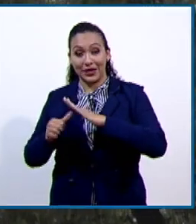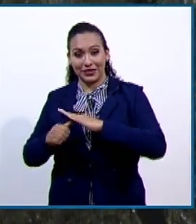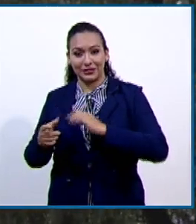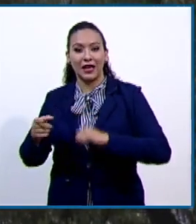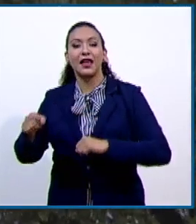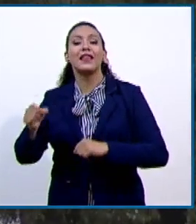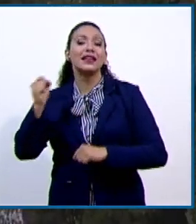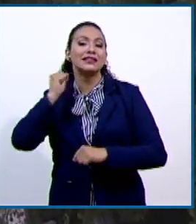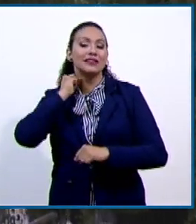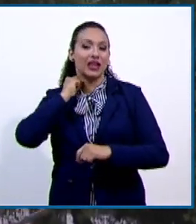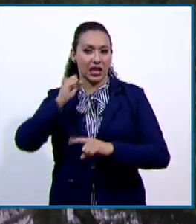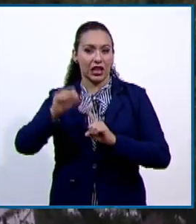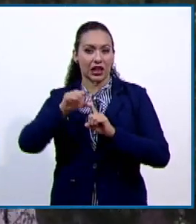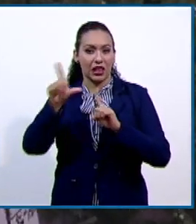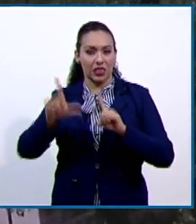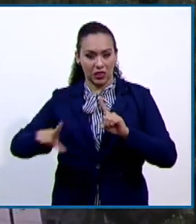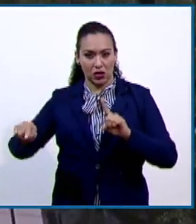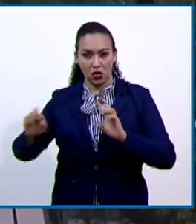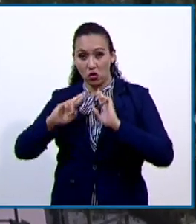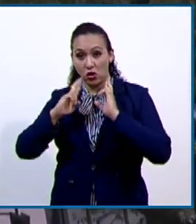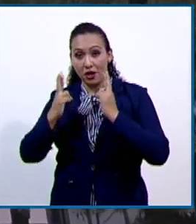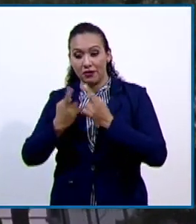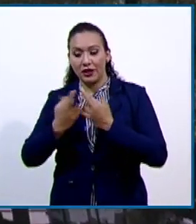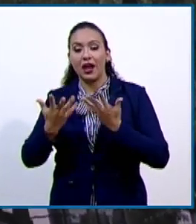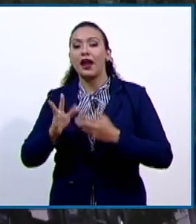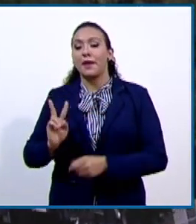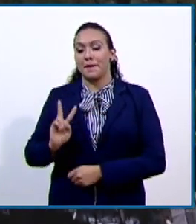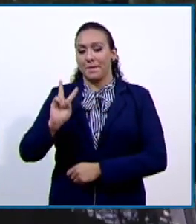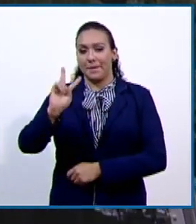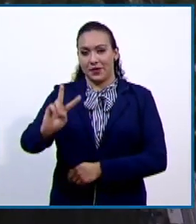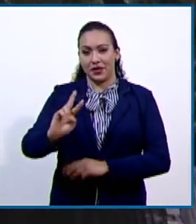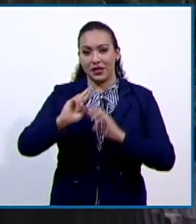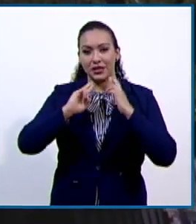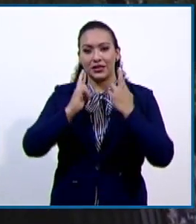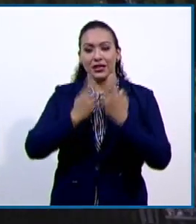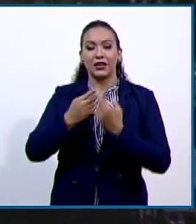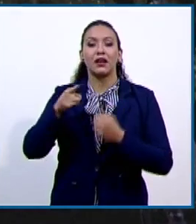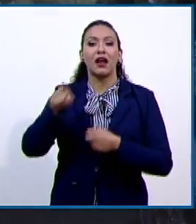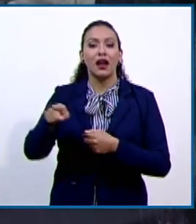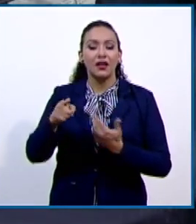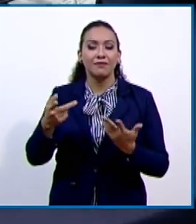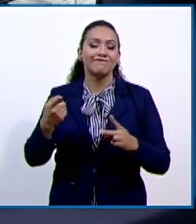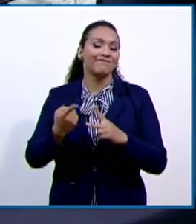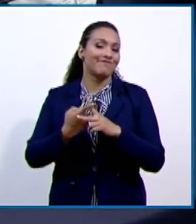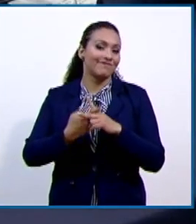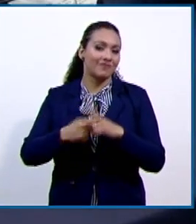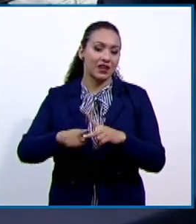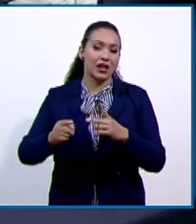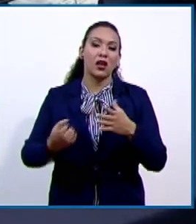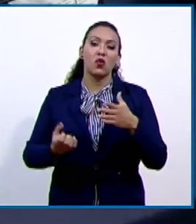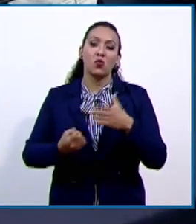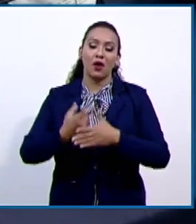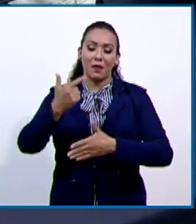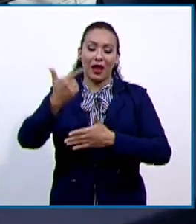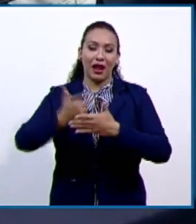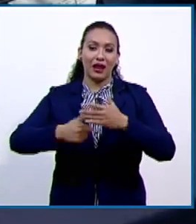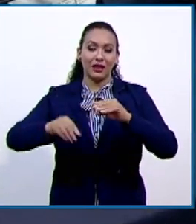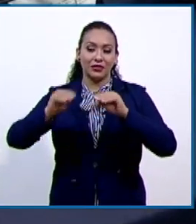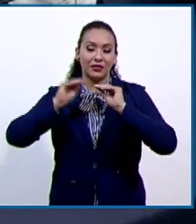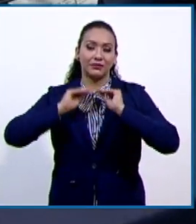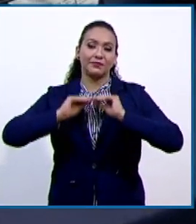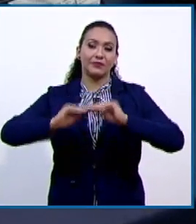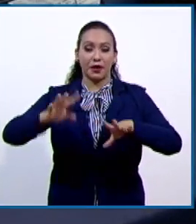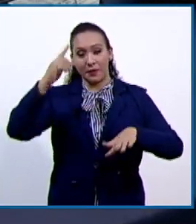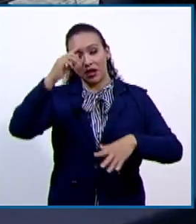del Senado llevará a cabo el próximo viernes en el Salón de Sesiones la insaculación pública de los aspirantes para los cargos